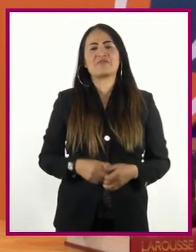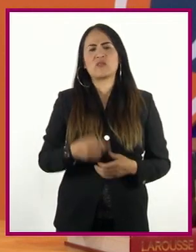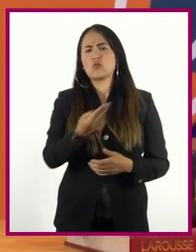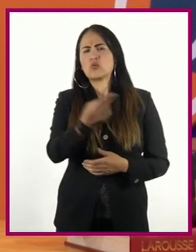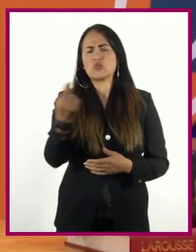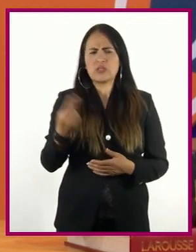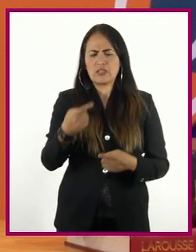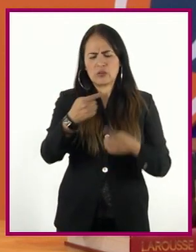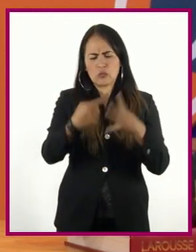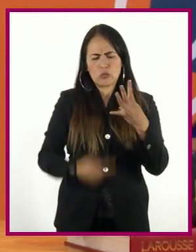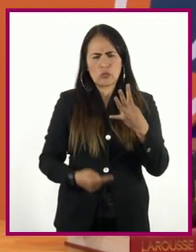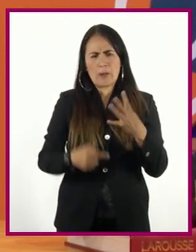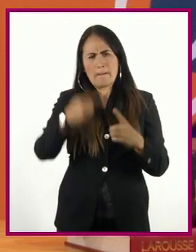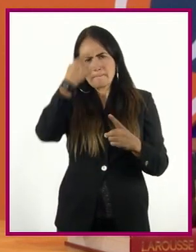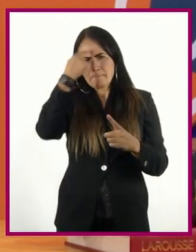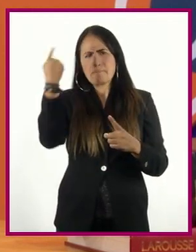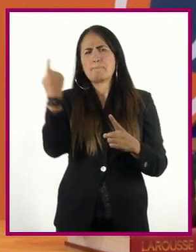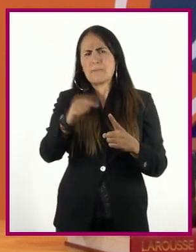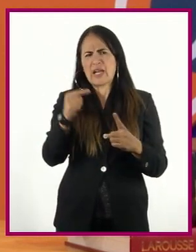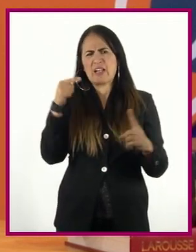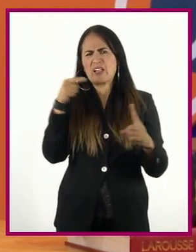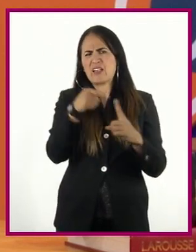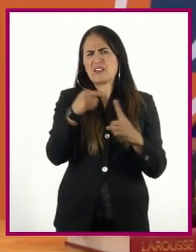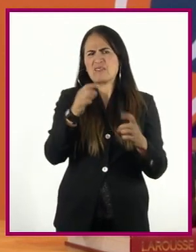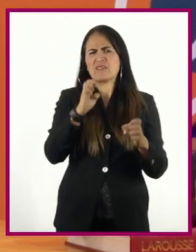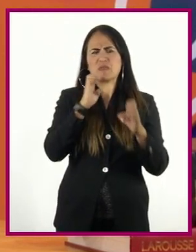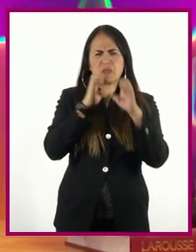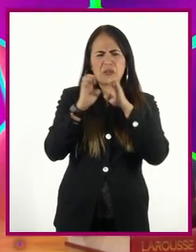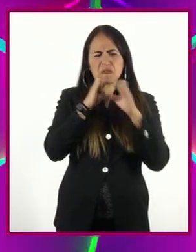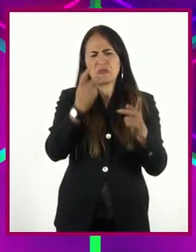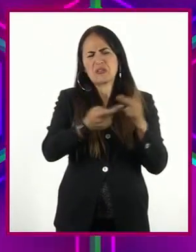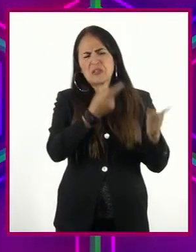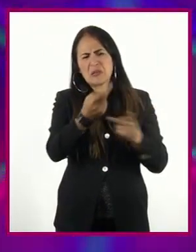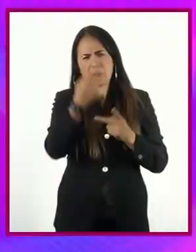determinar cuál es la finalidad de la entrevista que acabamos de ver.